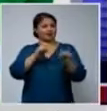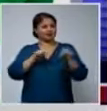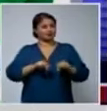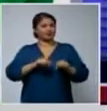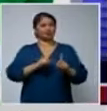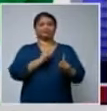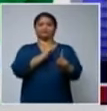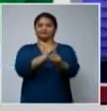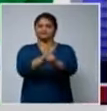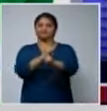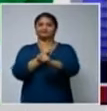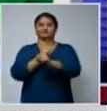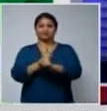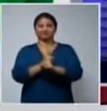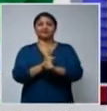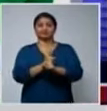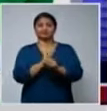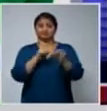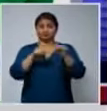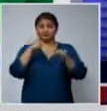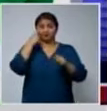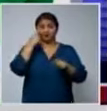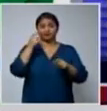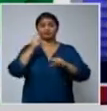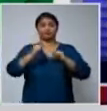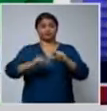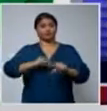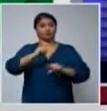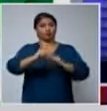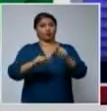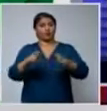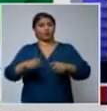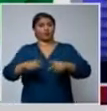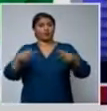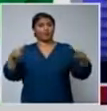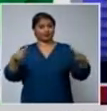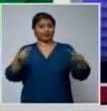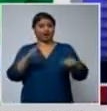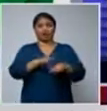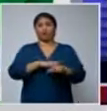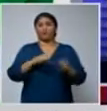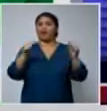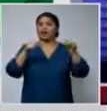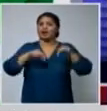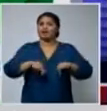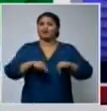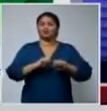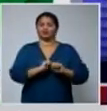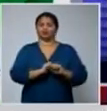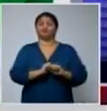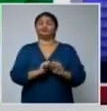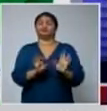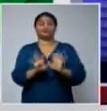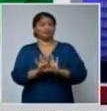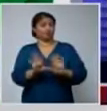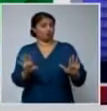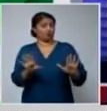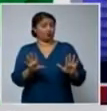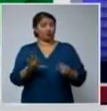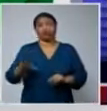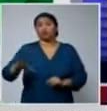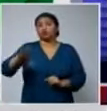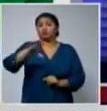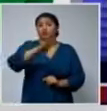se ha ido incrementando. Que prácticamente todas las